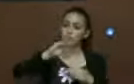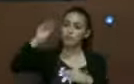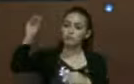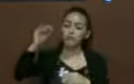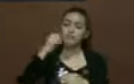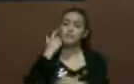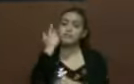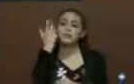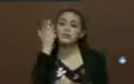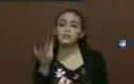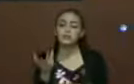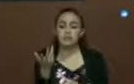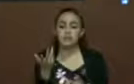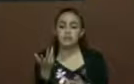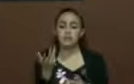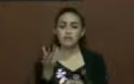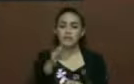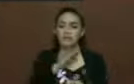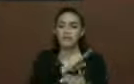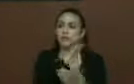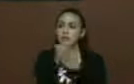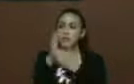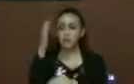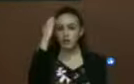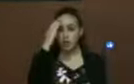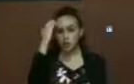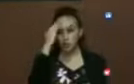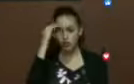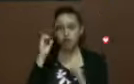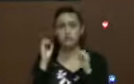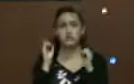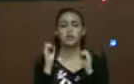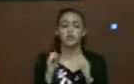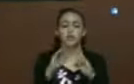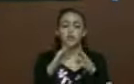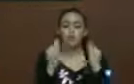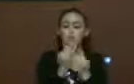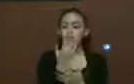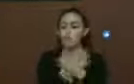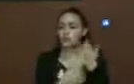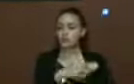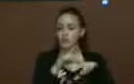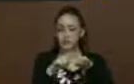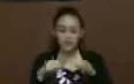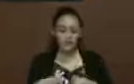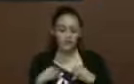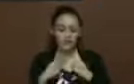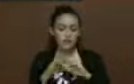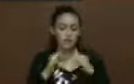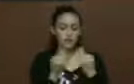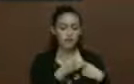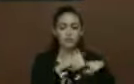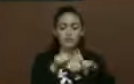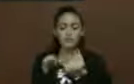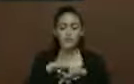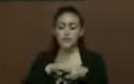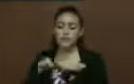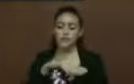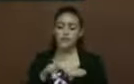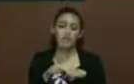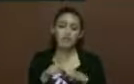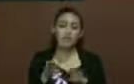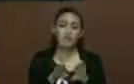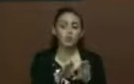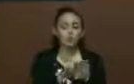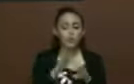otras cosas, porque quieren ir a conocer otra forma de vida y formas de trabajar y buscar